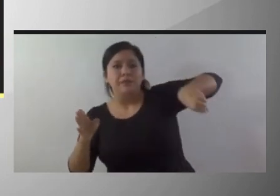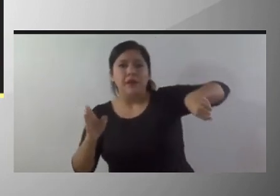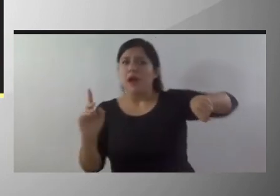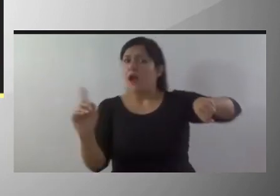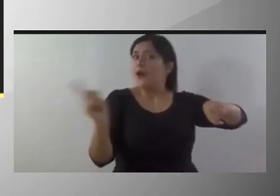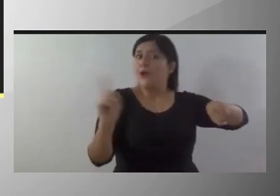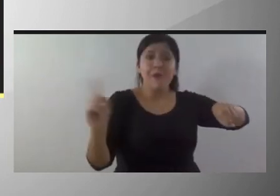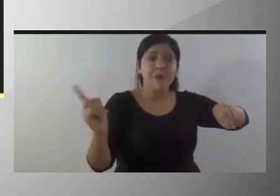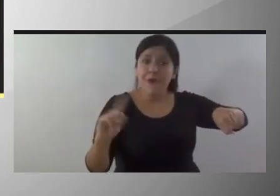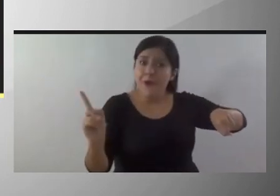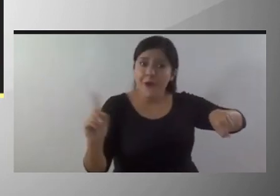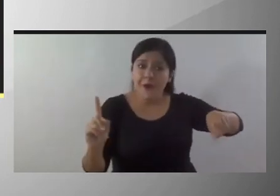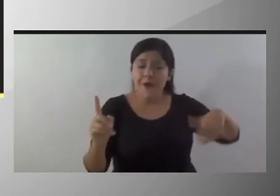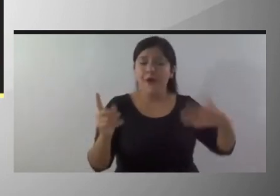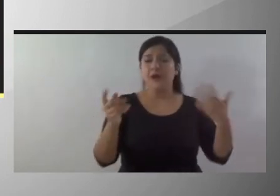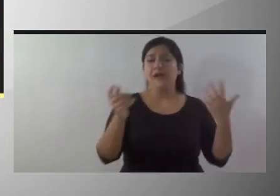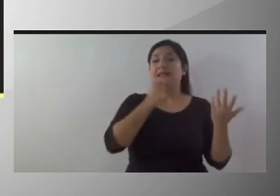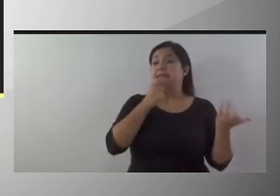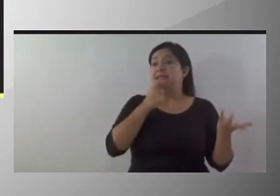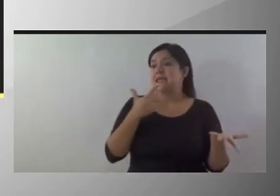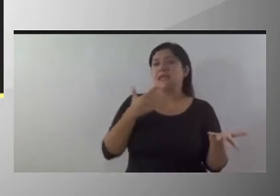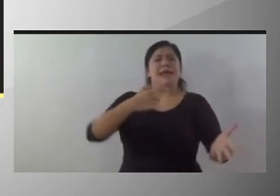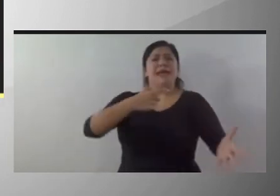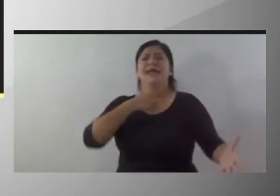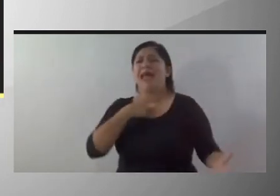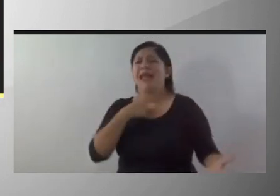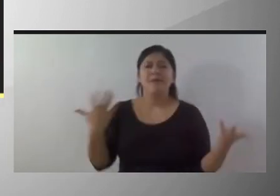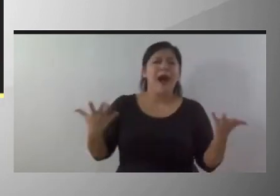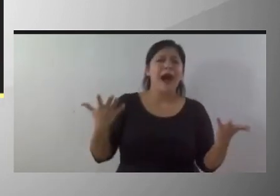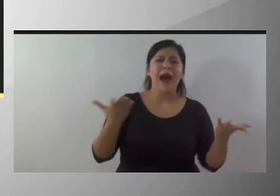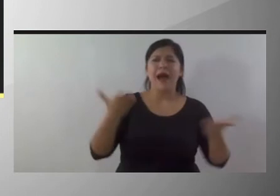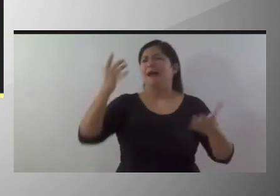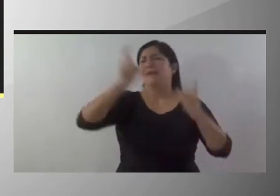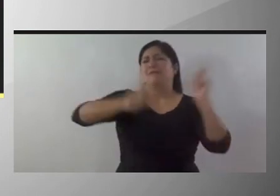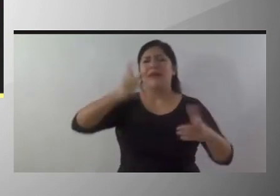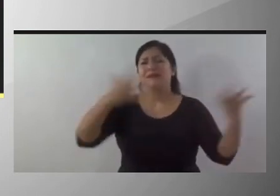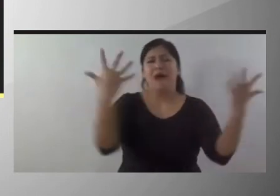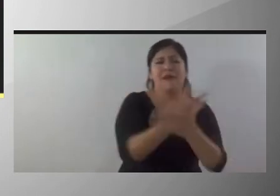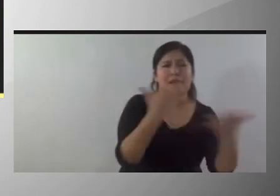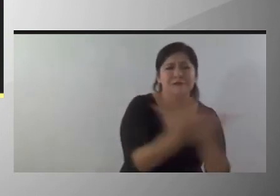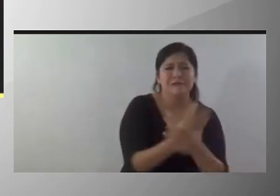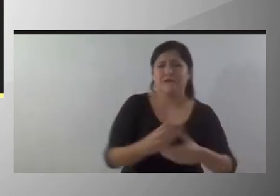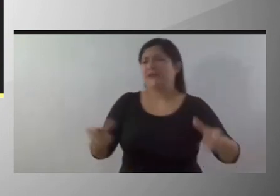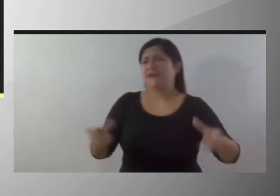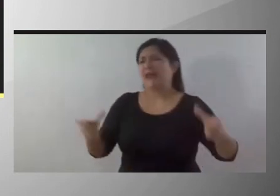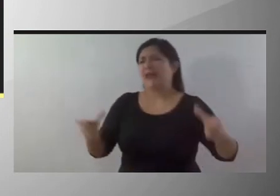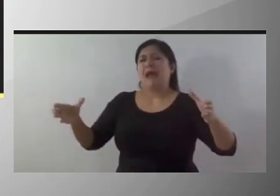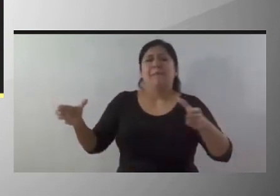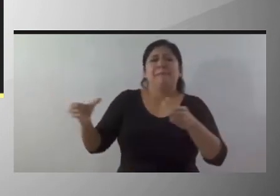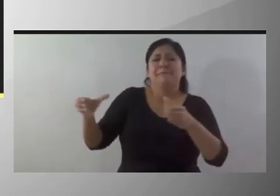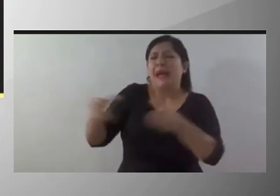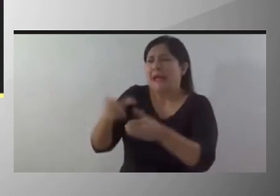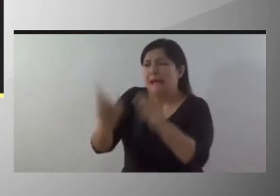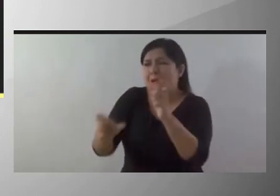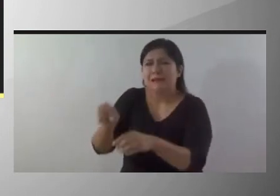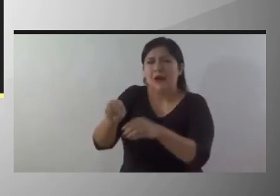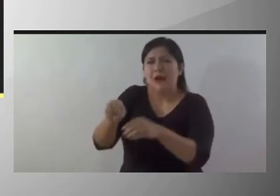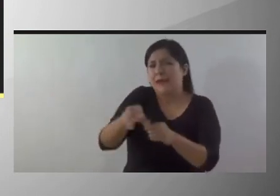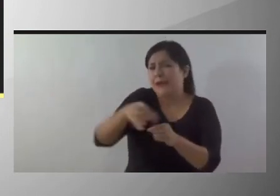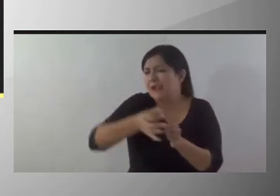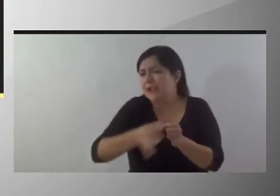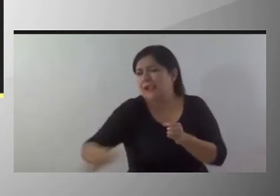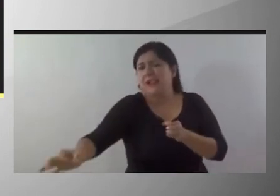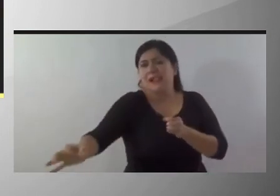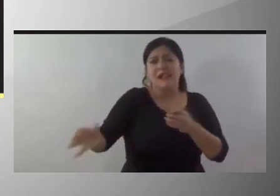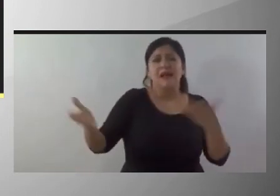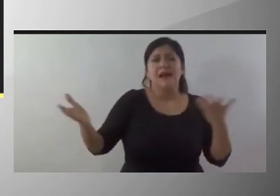queremos abarcar a todas las discapacidades, a todos los que sufren injusticia, a todos los grupos vulnerables, todo en uno, resulta que no